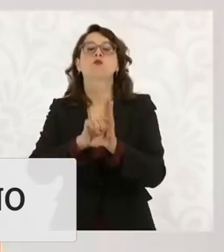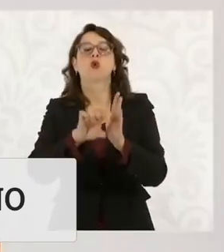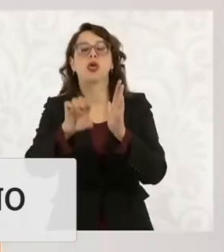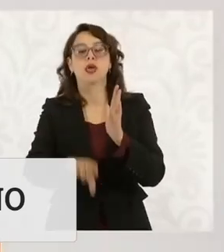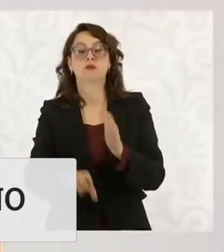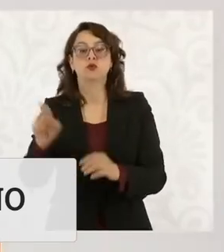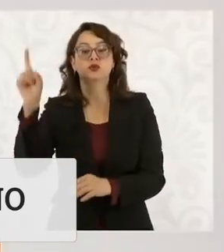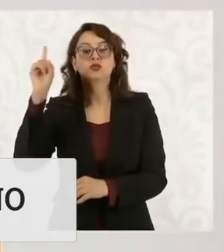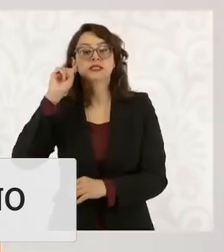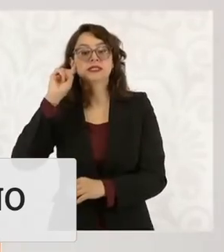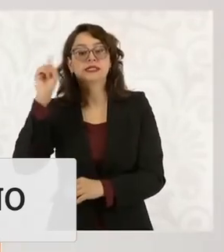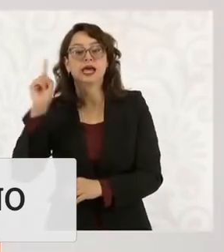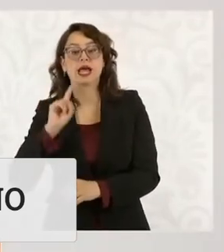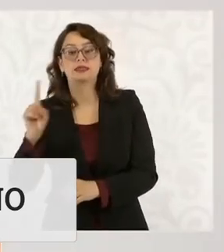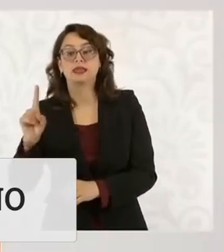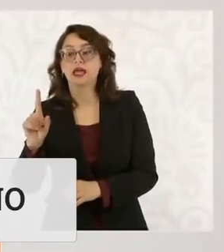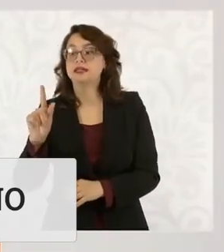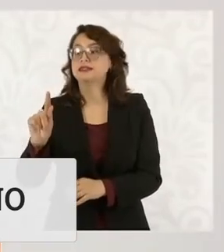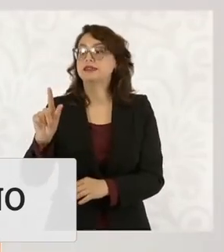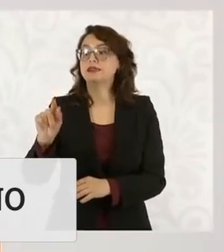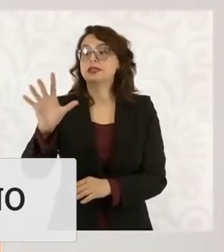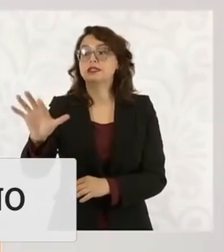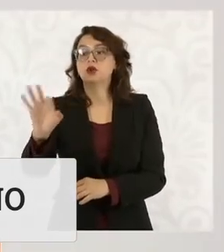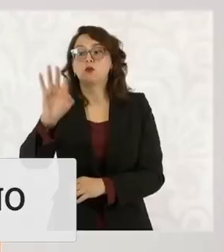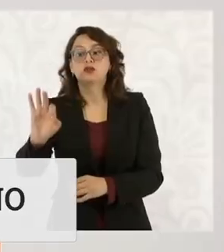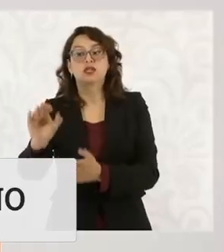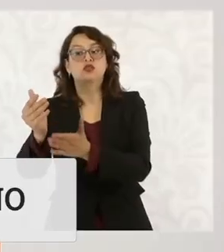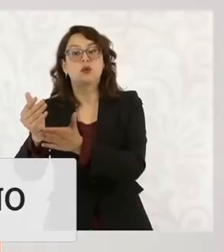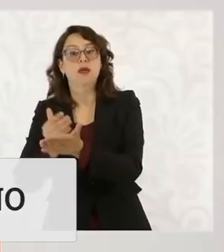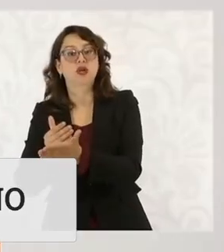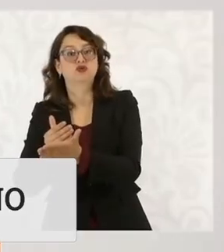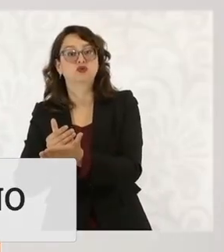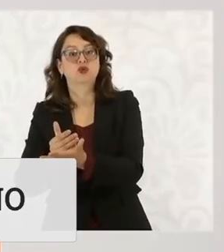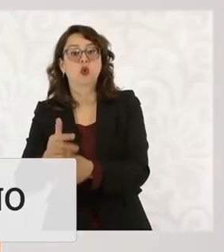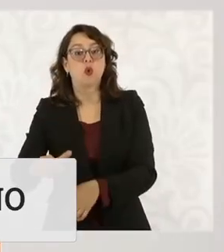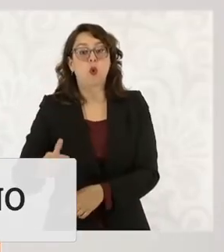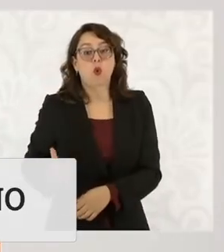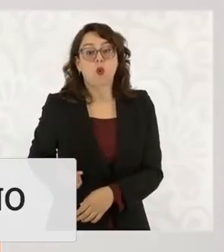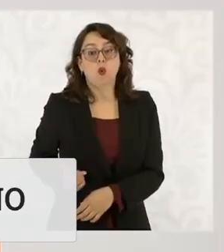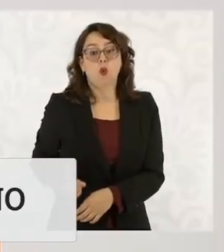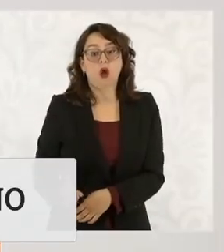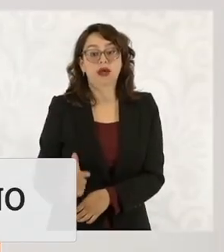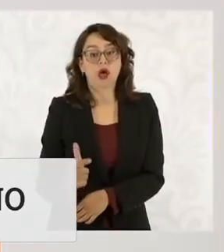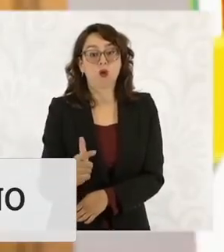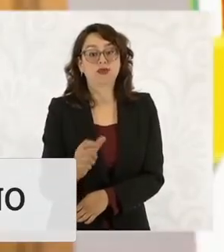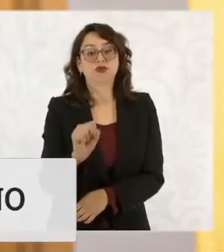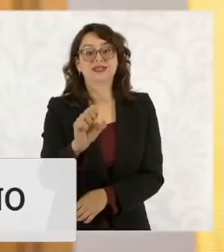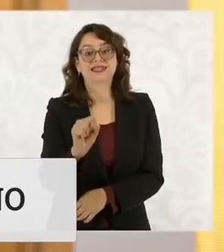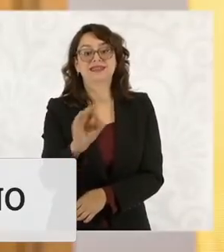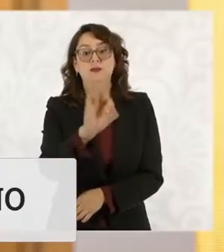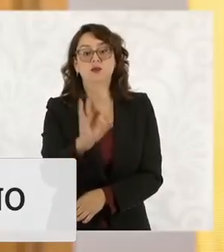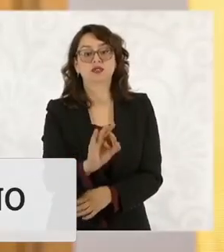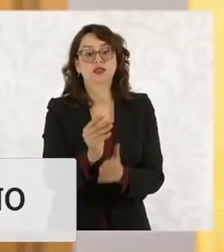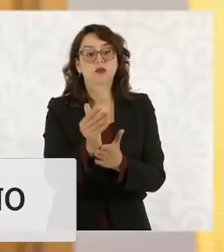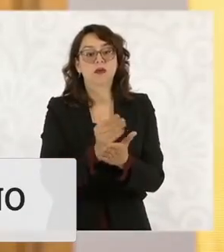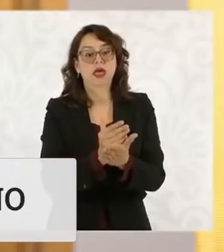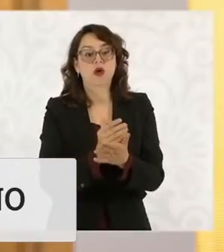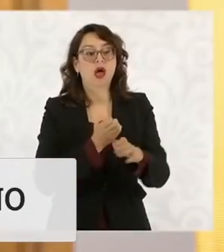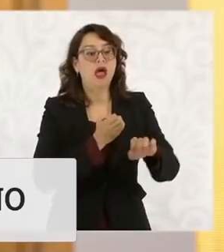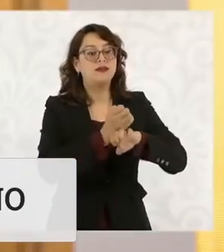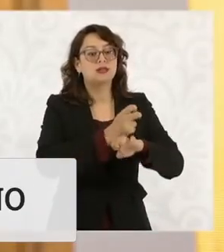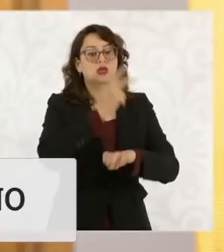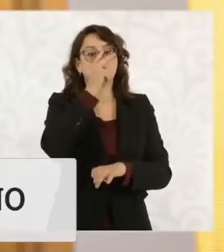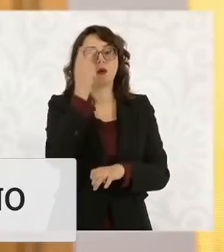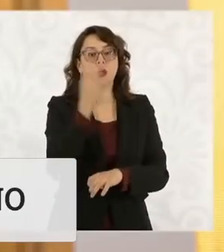en Zacatecas es del 75%, en Guanajuato del 60%, en Estado